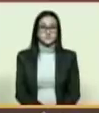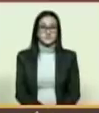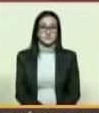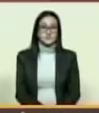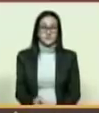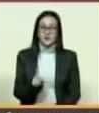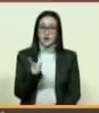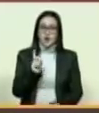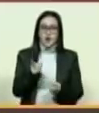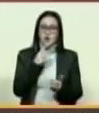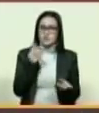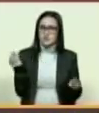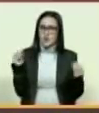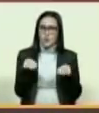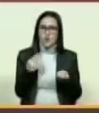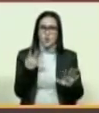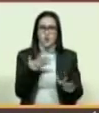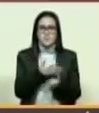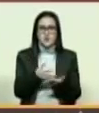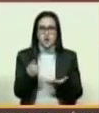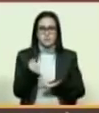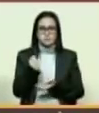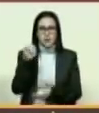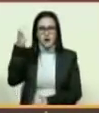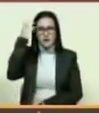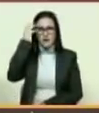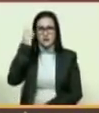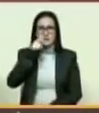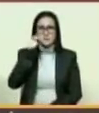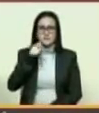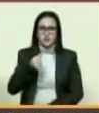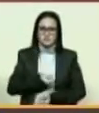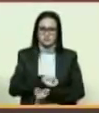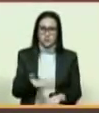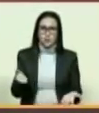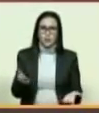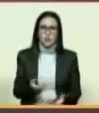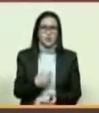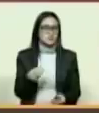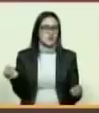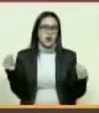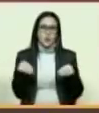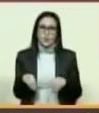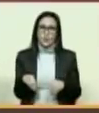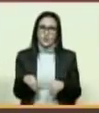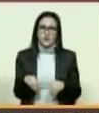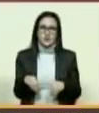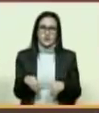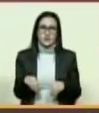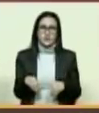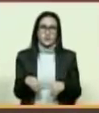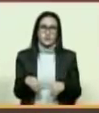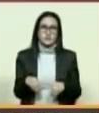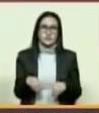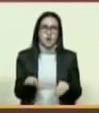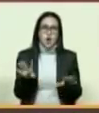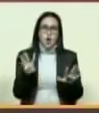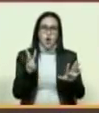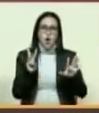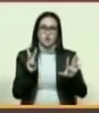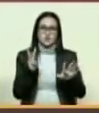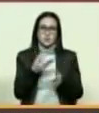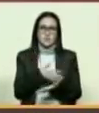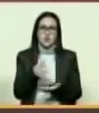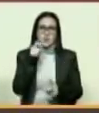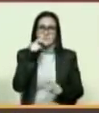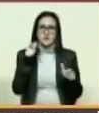acuerdo con los 9 millones del bono de Reyes, de personas beneficiadas, que no están de acuerdo con los 8 millones de personas